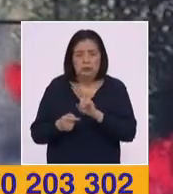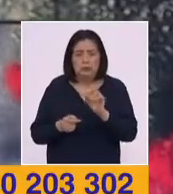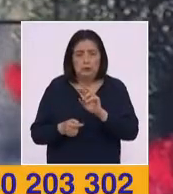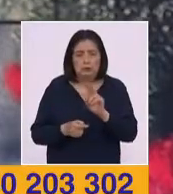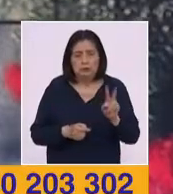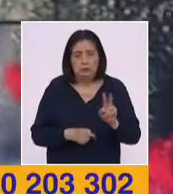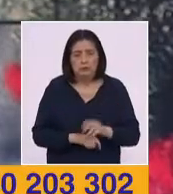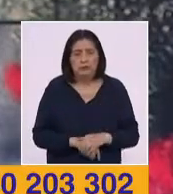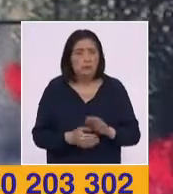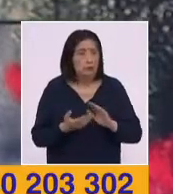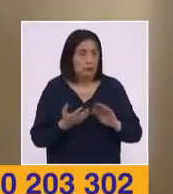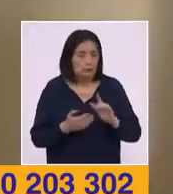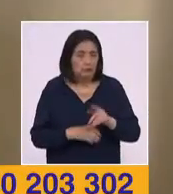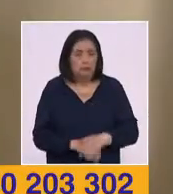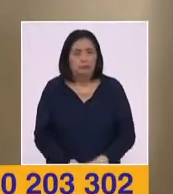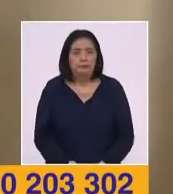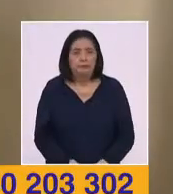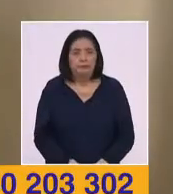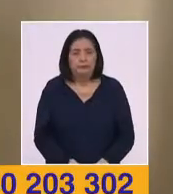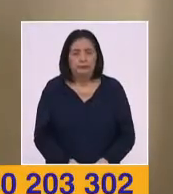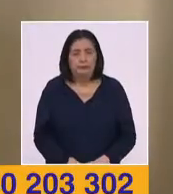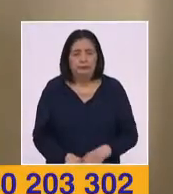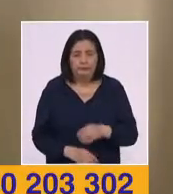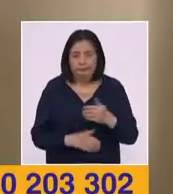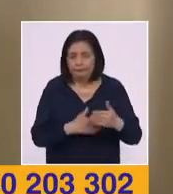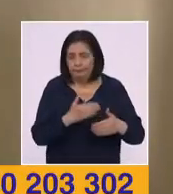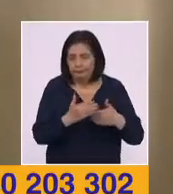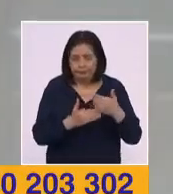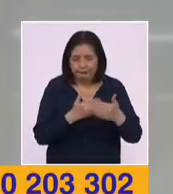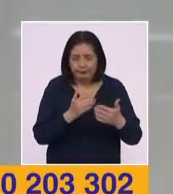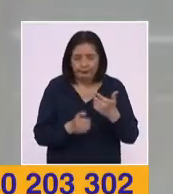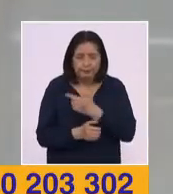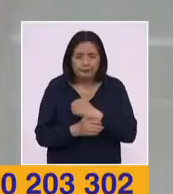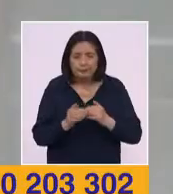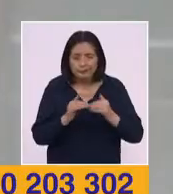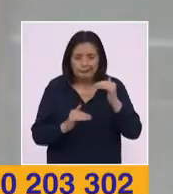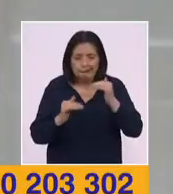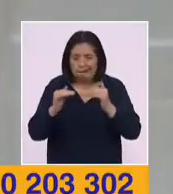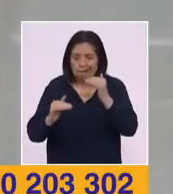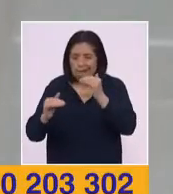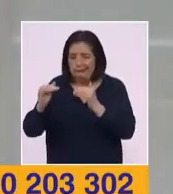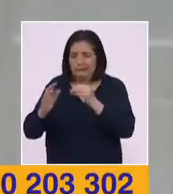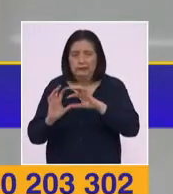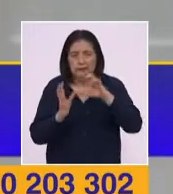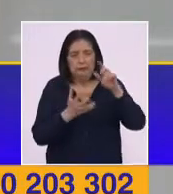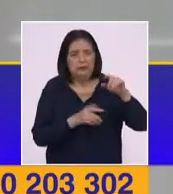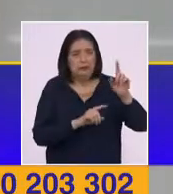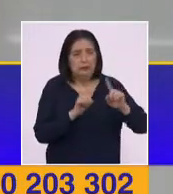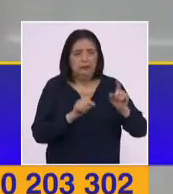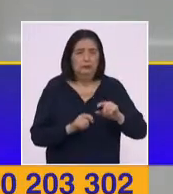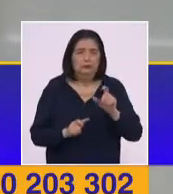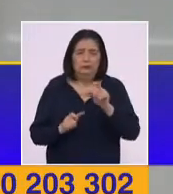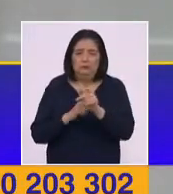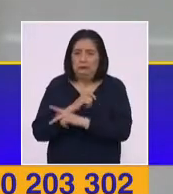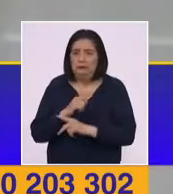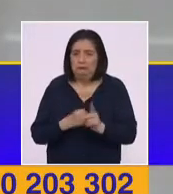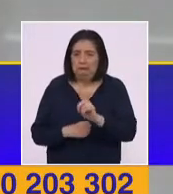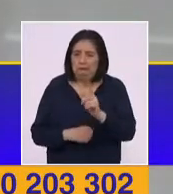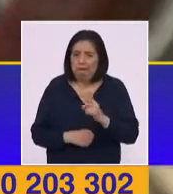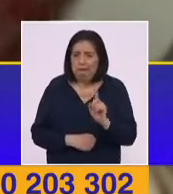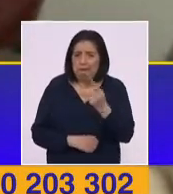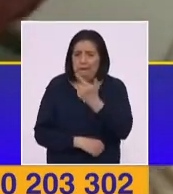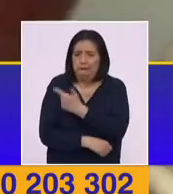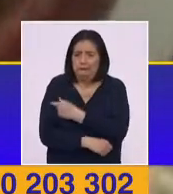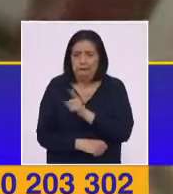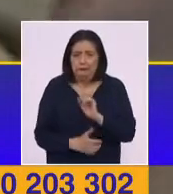verlo. 2022, perdón. Ante el desigual proceso de vacunación en el mundo, donde algunos países ni siquiera han vacunado con una dosis a